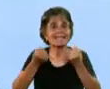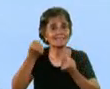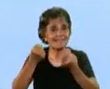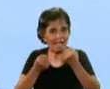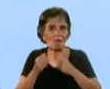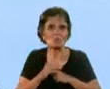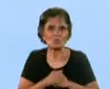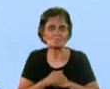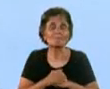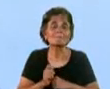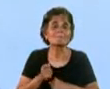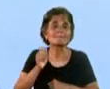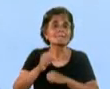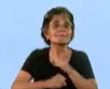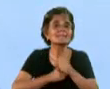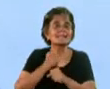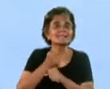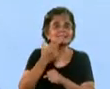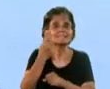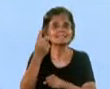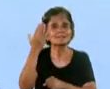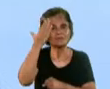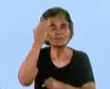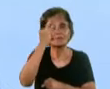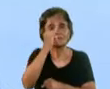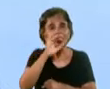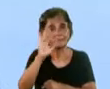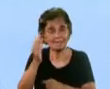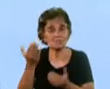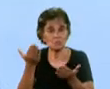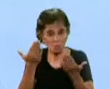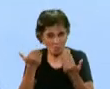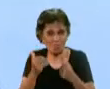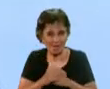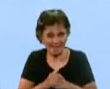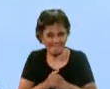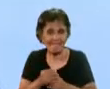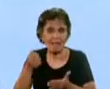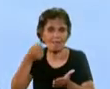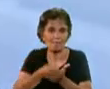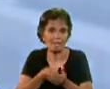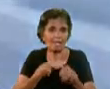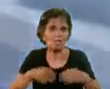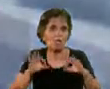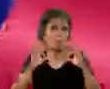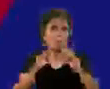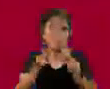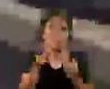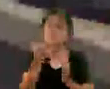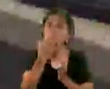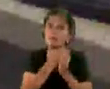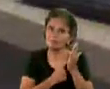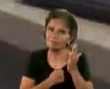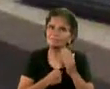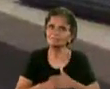puede realizar hasta el 31 de marzo y hay beneficios importantes por el pago al contado. Estuvimos